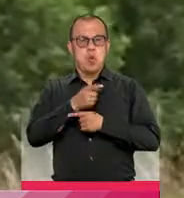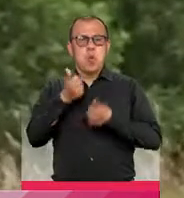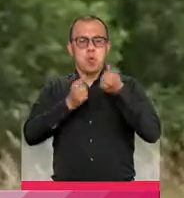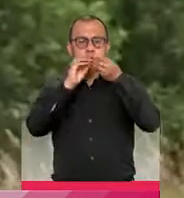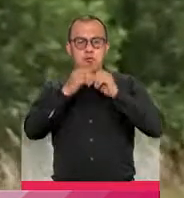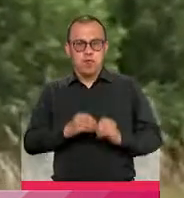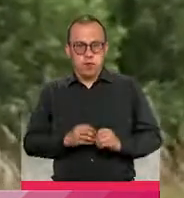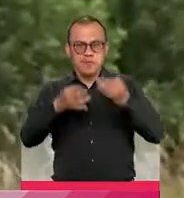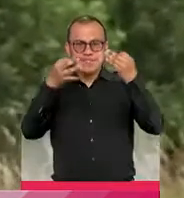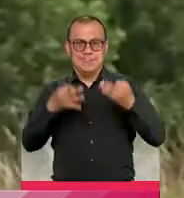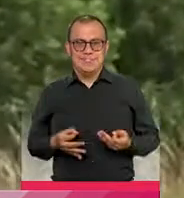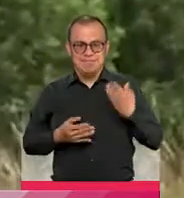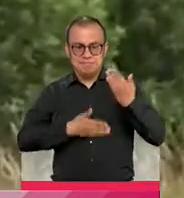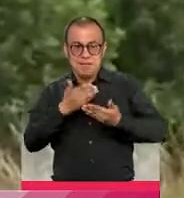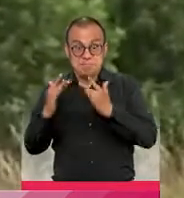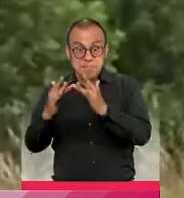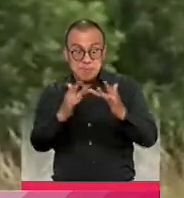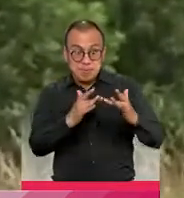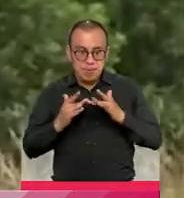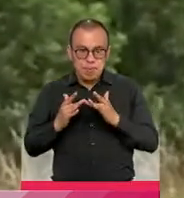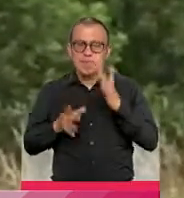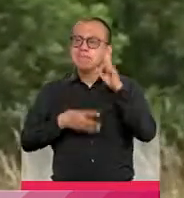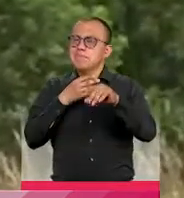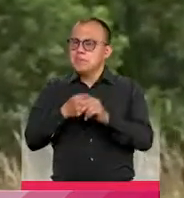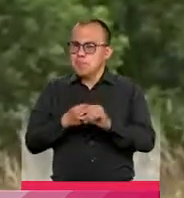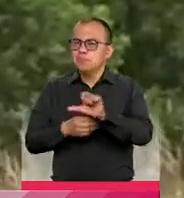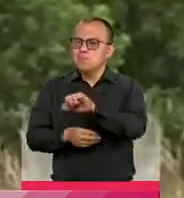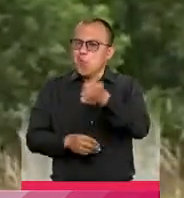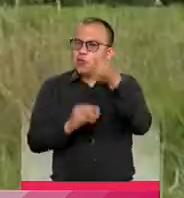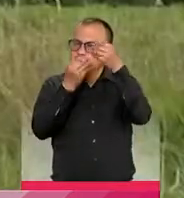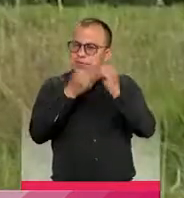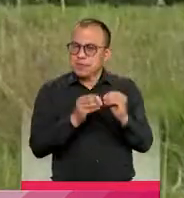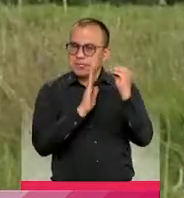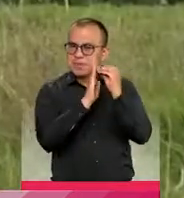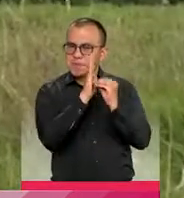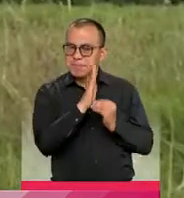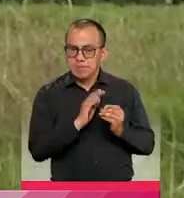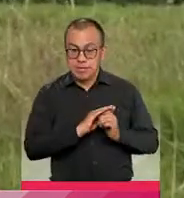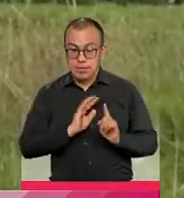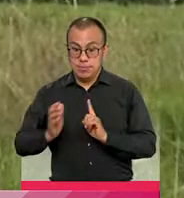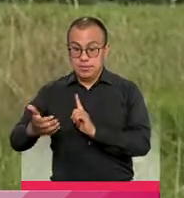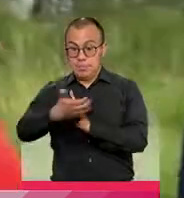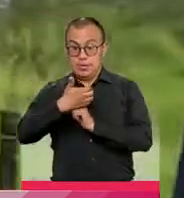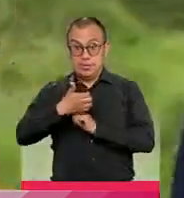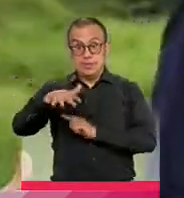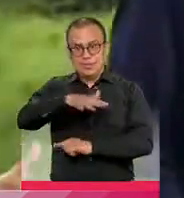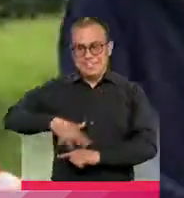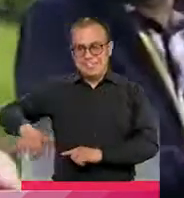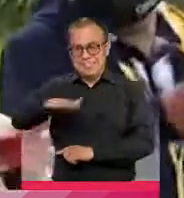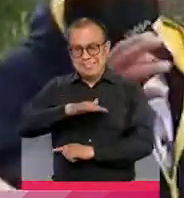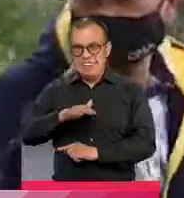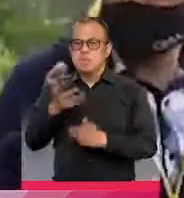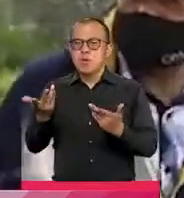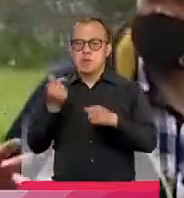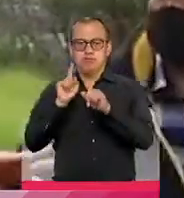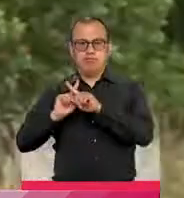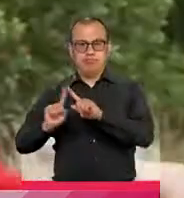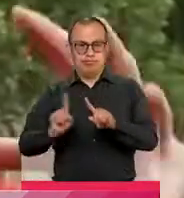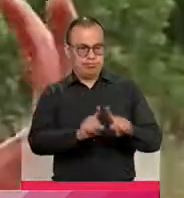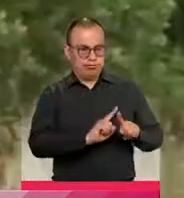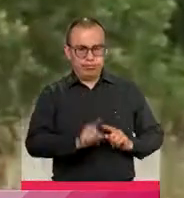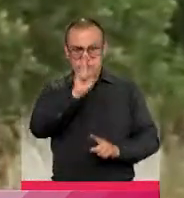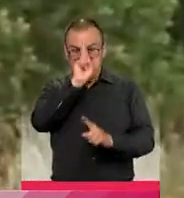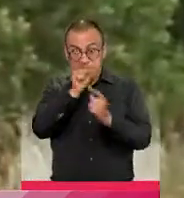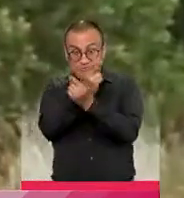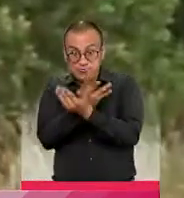qué forma se garantiza esa conectividad, sino explorando otras maneras. La protección de la reserva es vital para la biodiversidad.